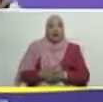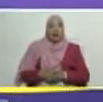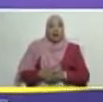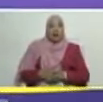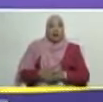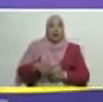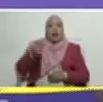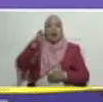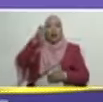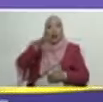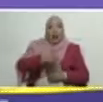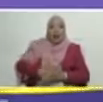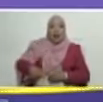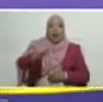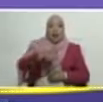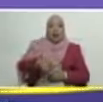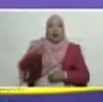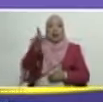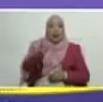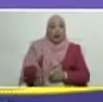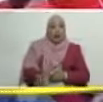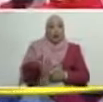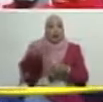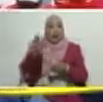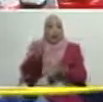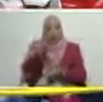India heroica la tierra